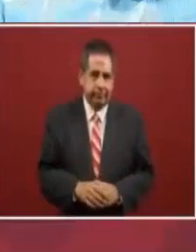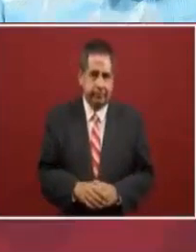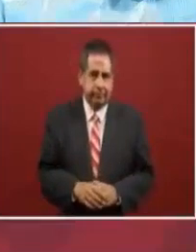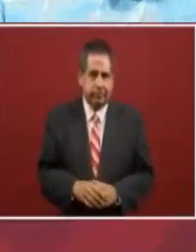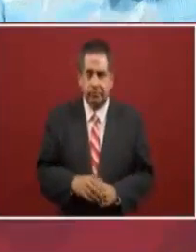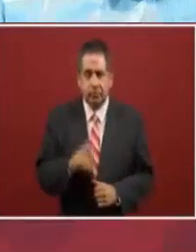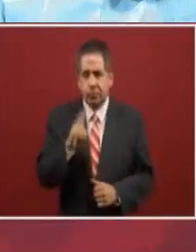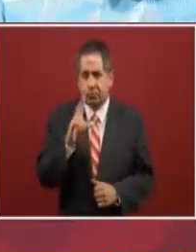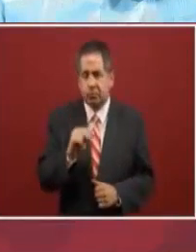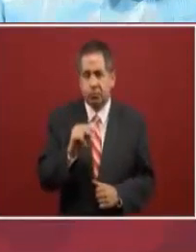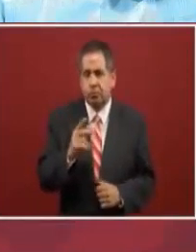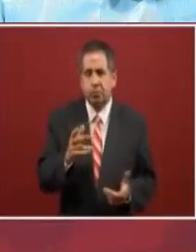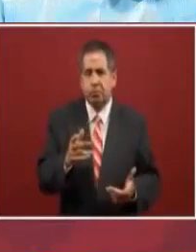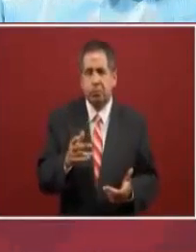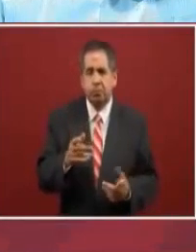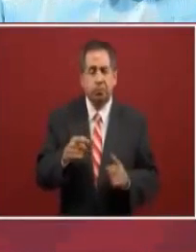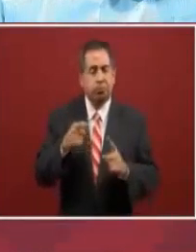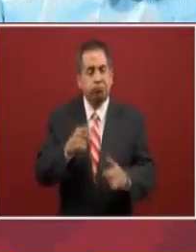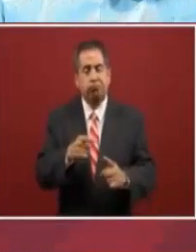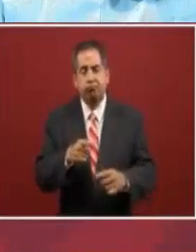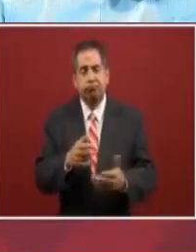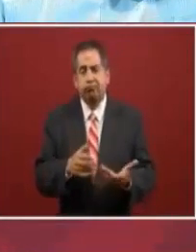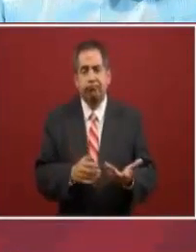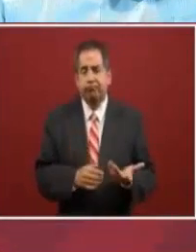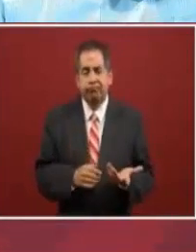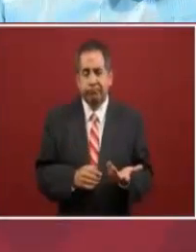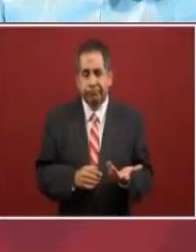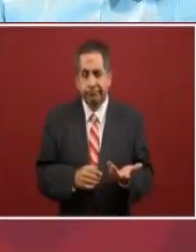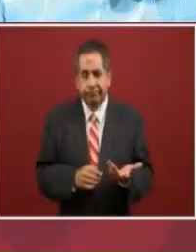no van a tener